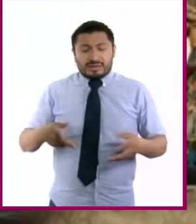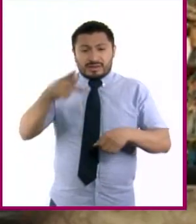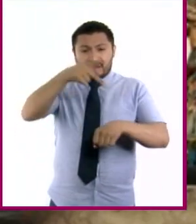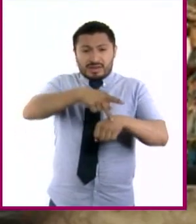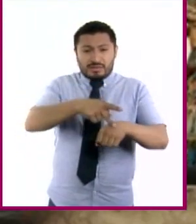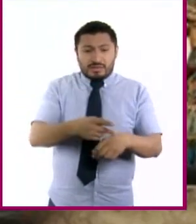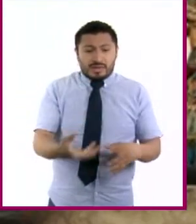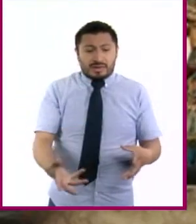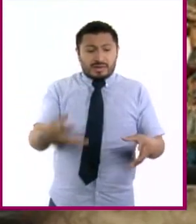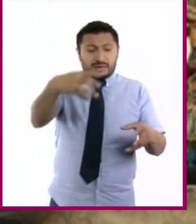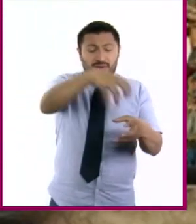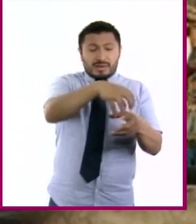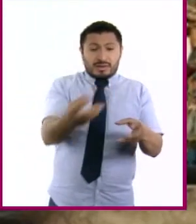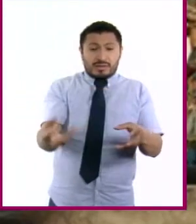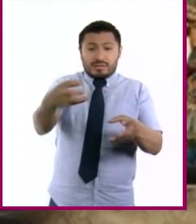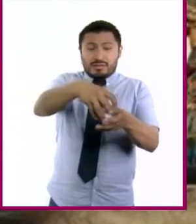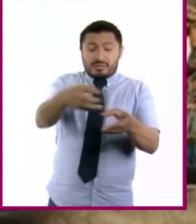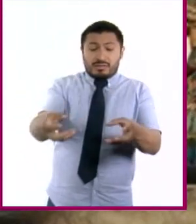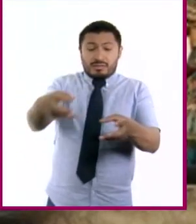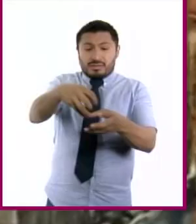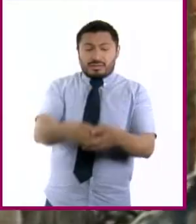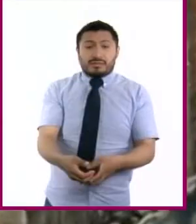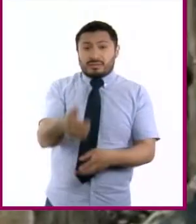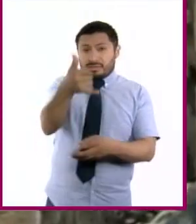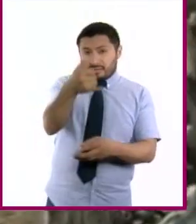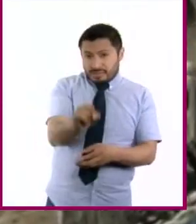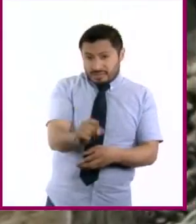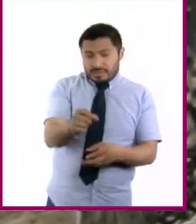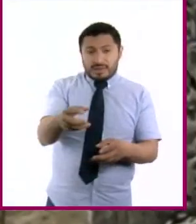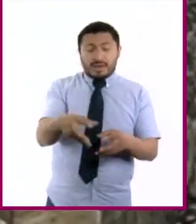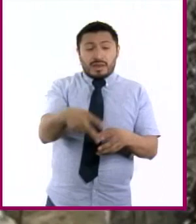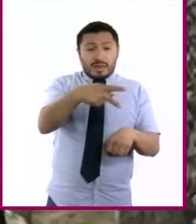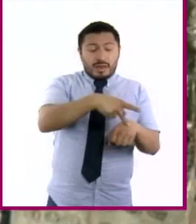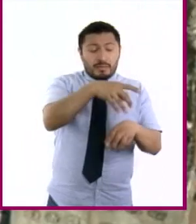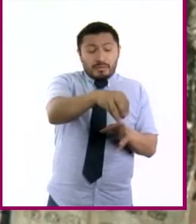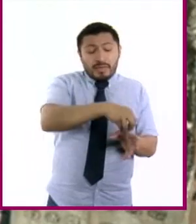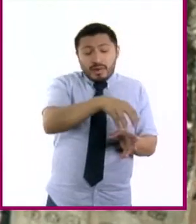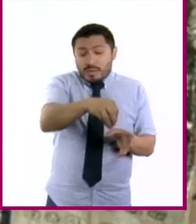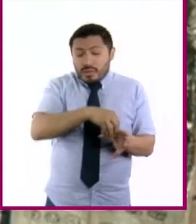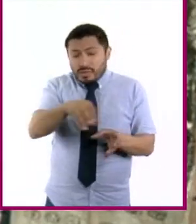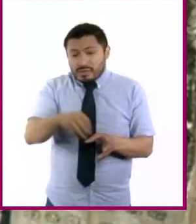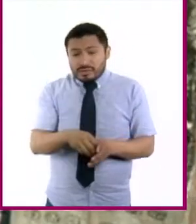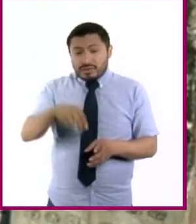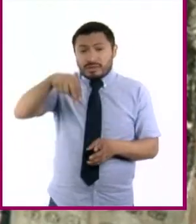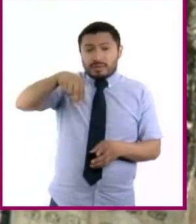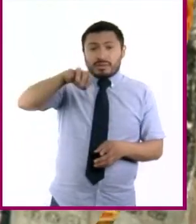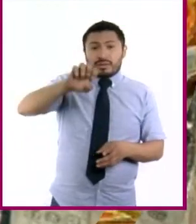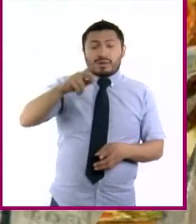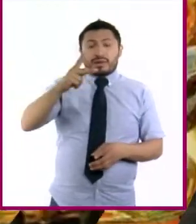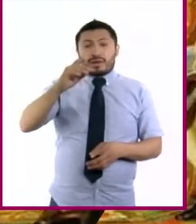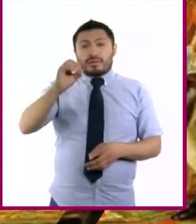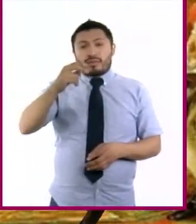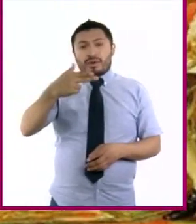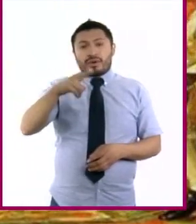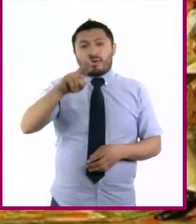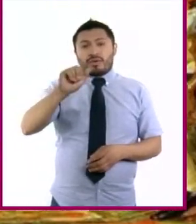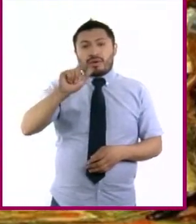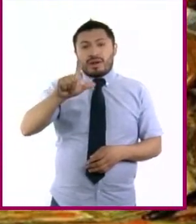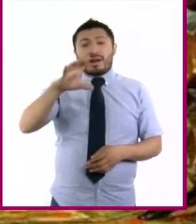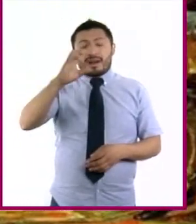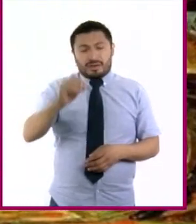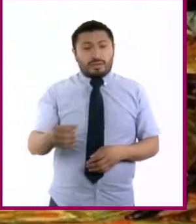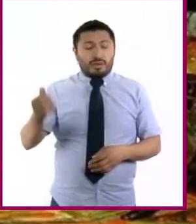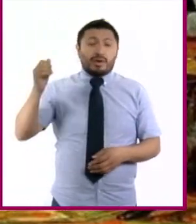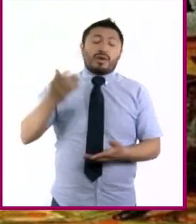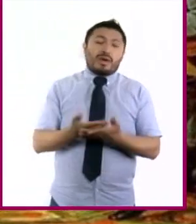un montón. A esta recopilación de rocas se le llamó Nepohualco. Vámonos a la